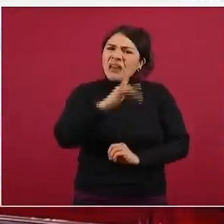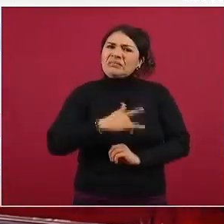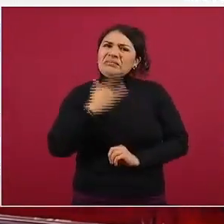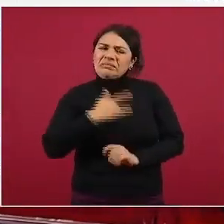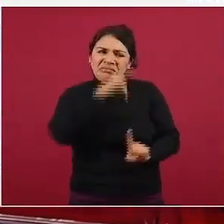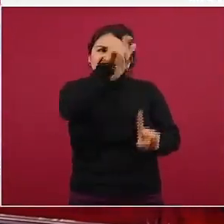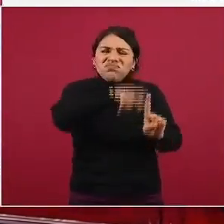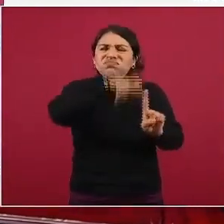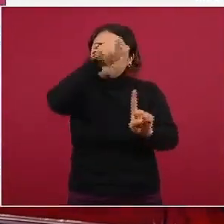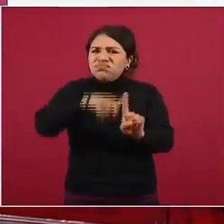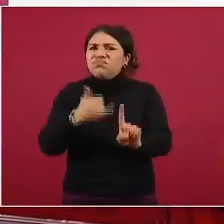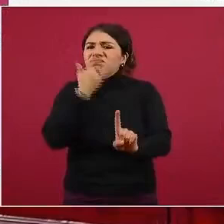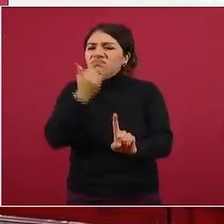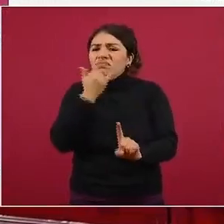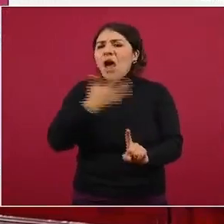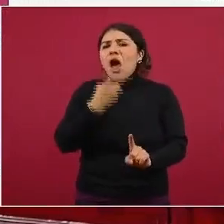sospechoso,